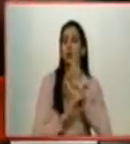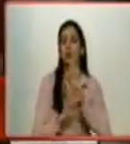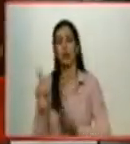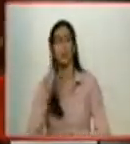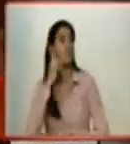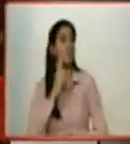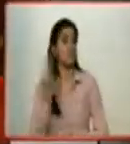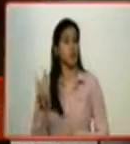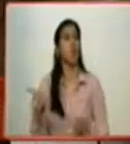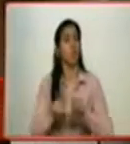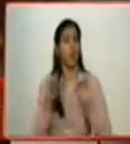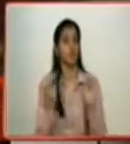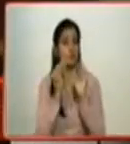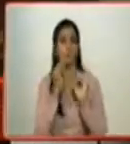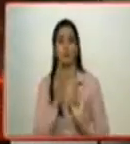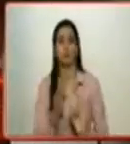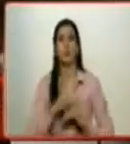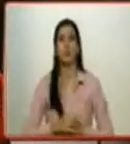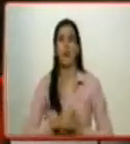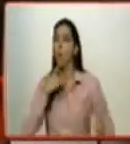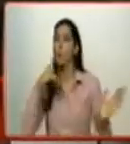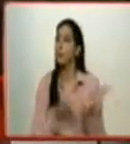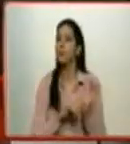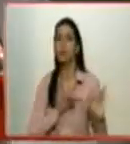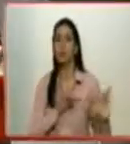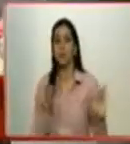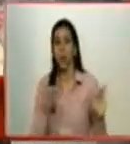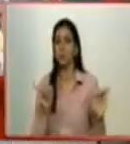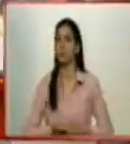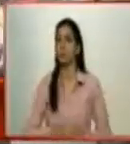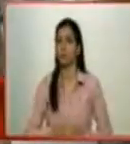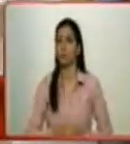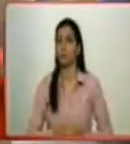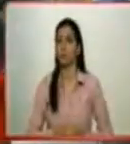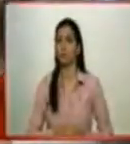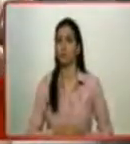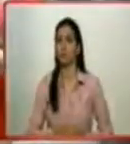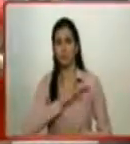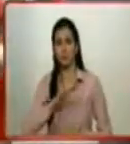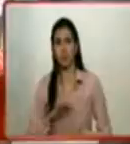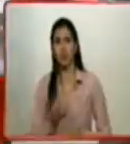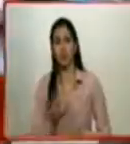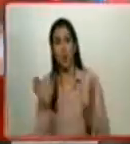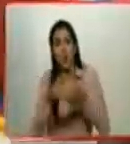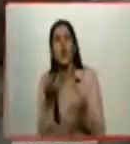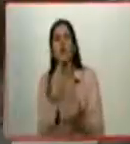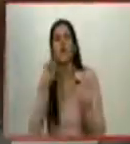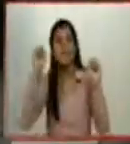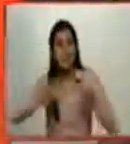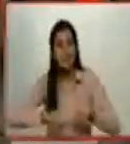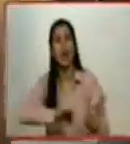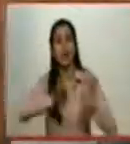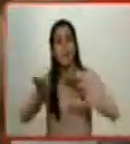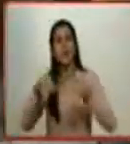República Bolivariana de Venezuela. Hemos cumplido, presidente Nicolás Maduro. La militancia de la Tolda Roja reafirma su apoyo